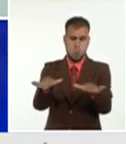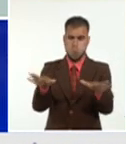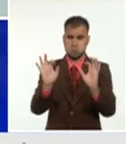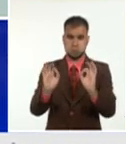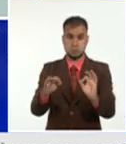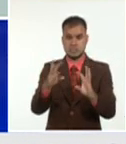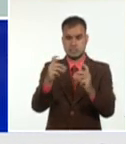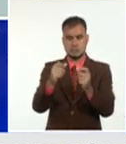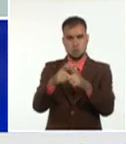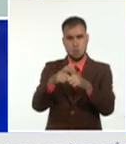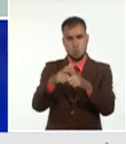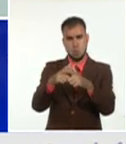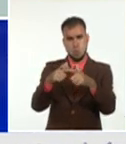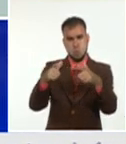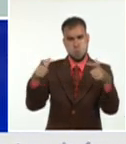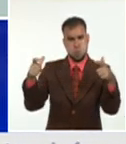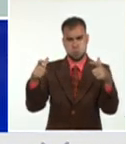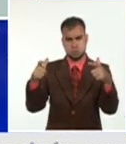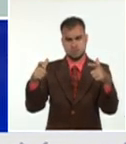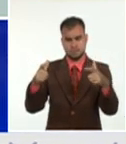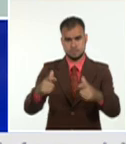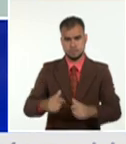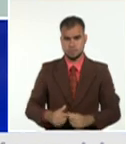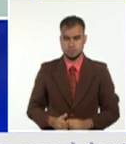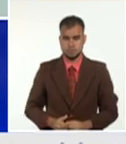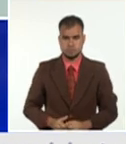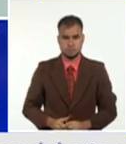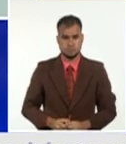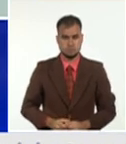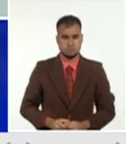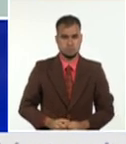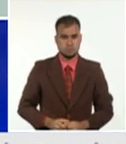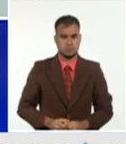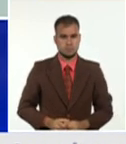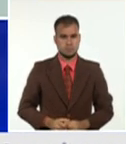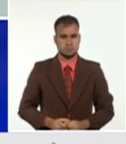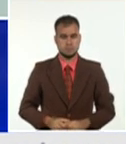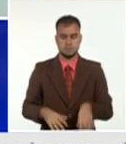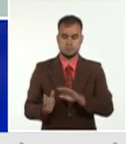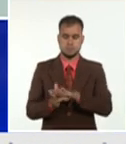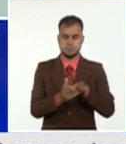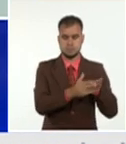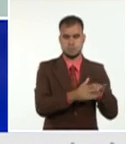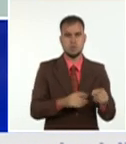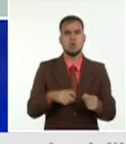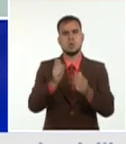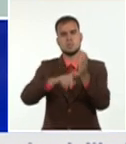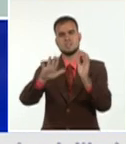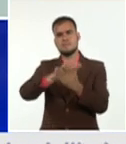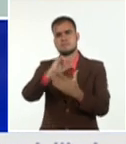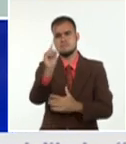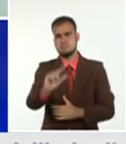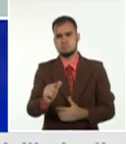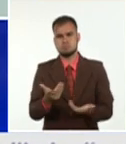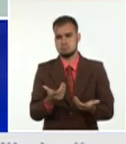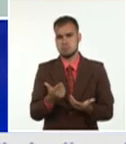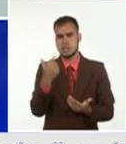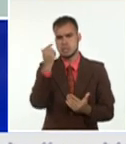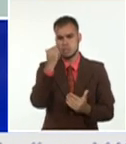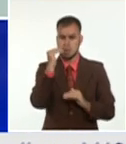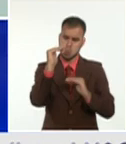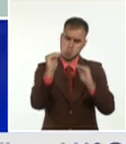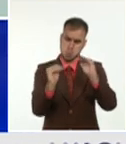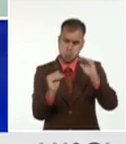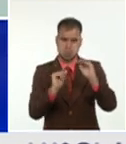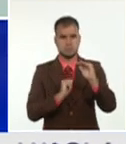elevadas prácticamente en todos sus municipios. Mayabeque disminuye en 6 los casos